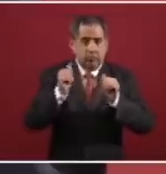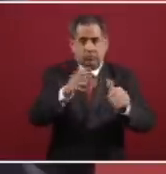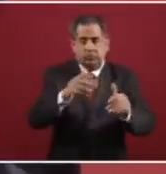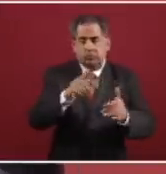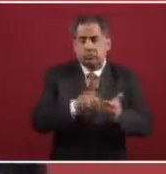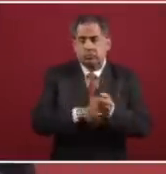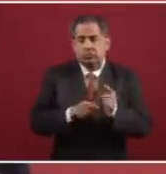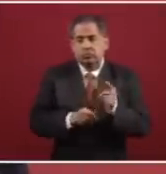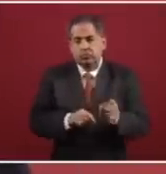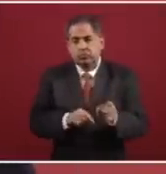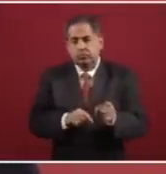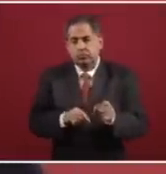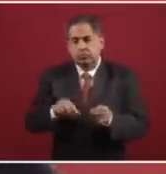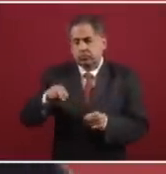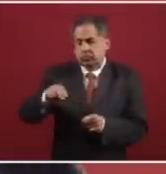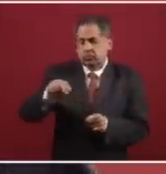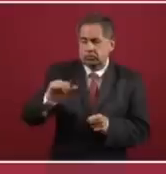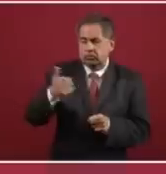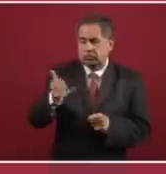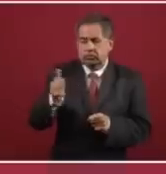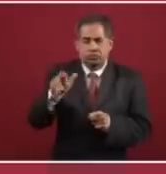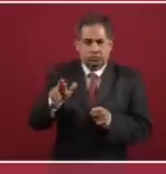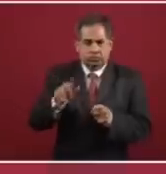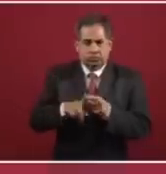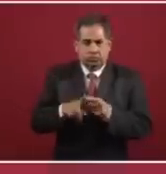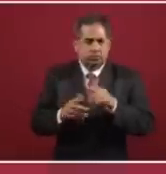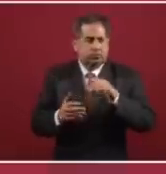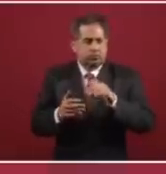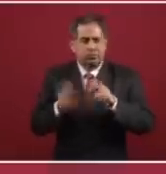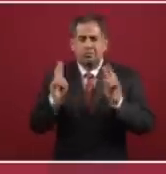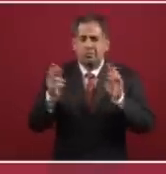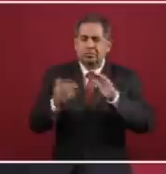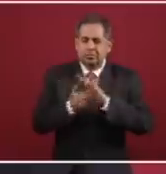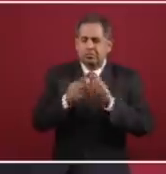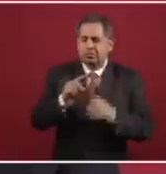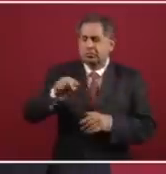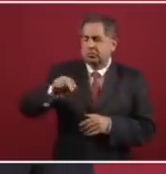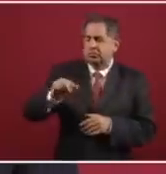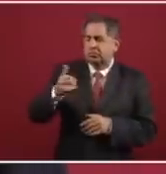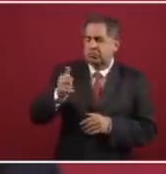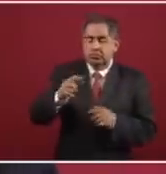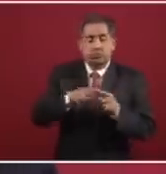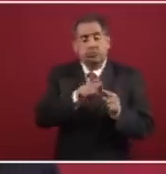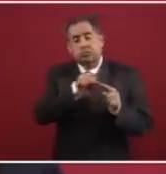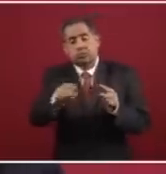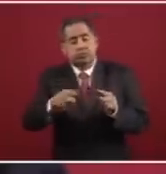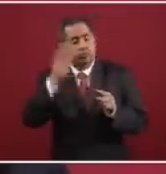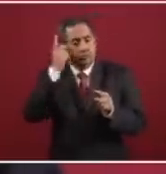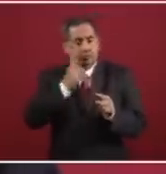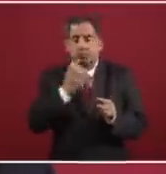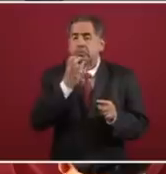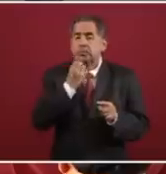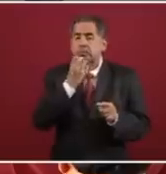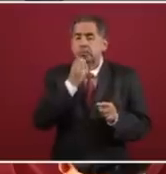a el Nayar, a la mesa del Nayar, y nos fuimos a dormir a Tepic. Y